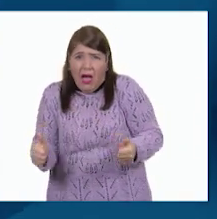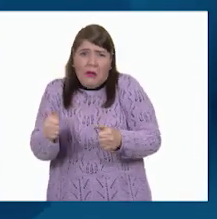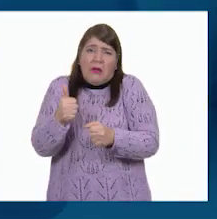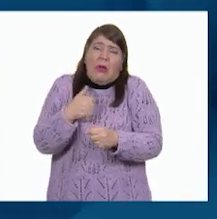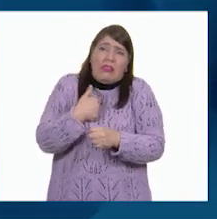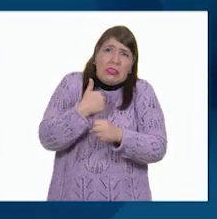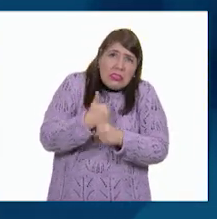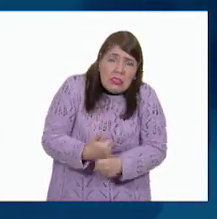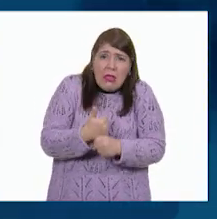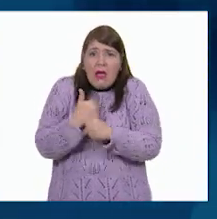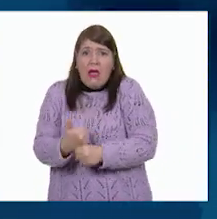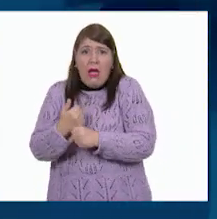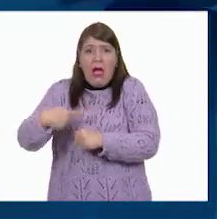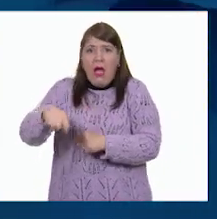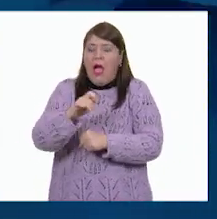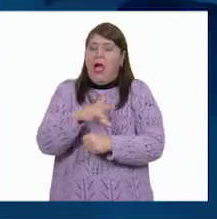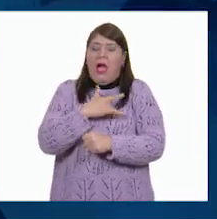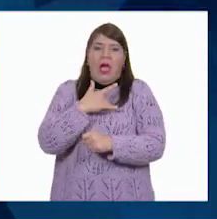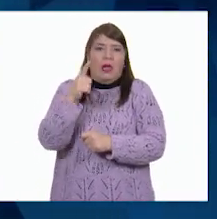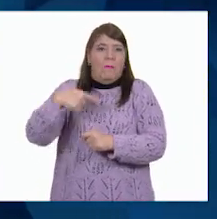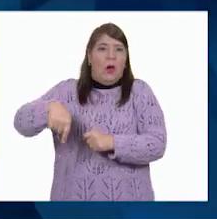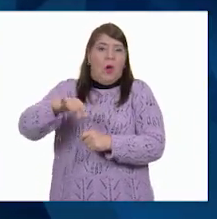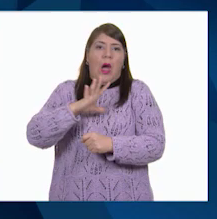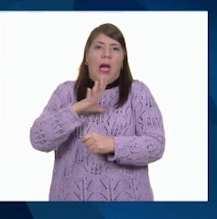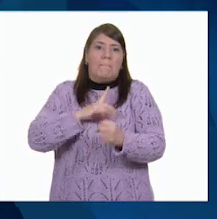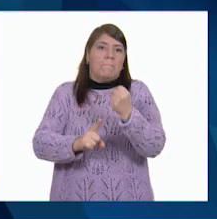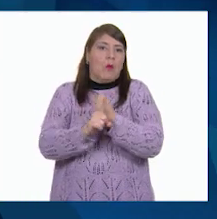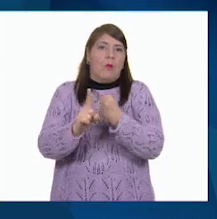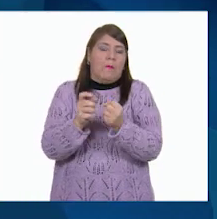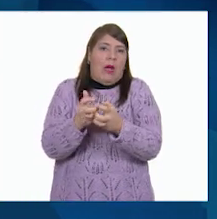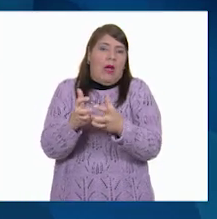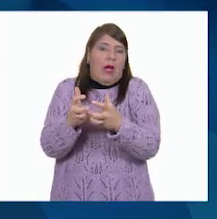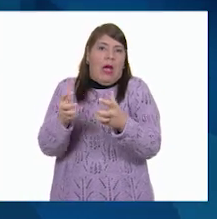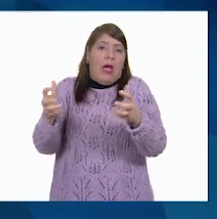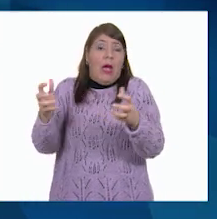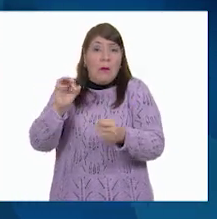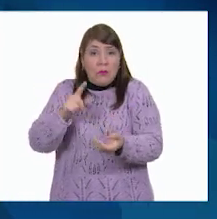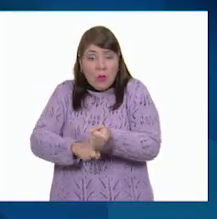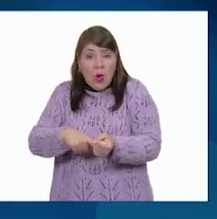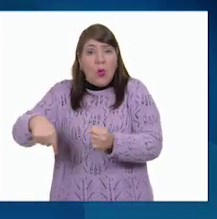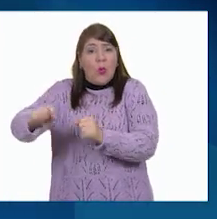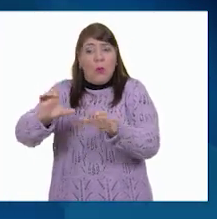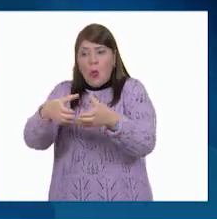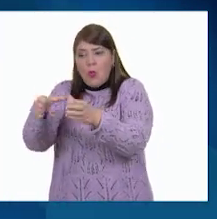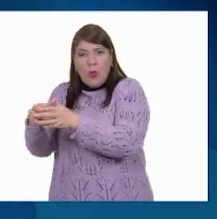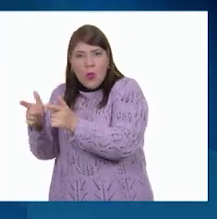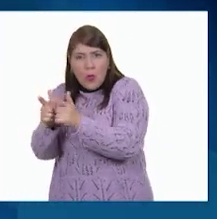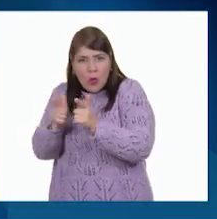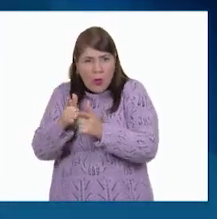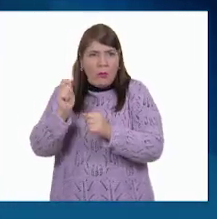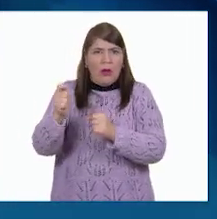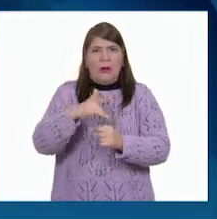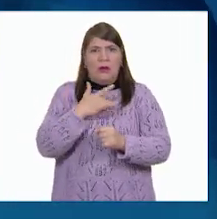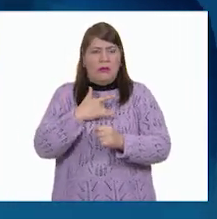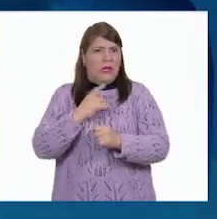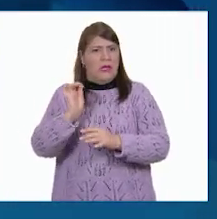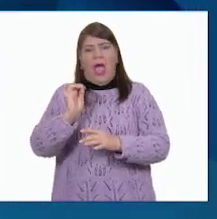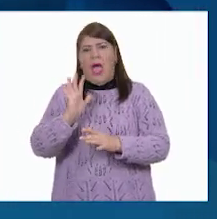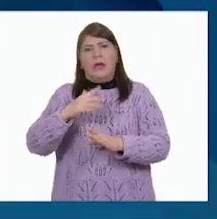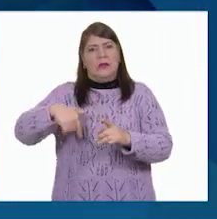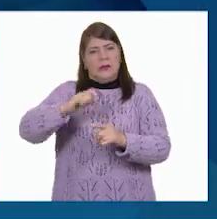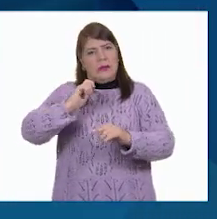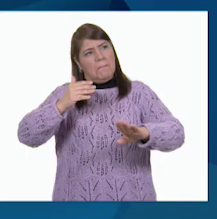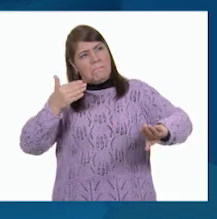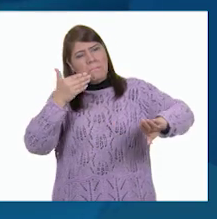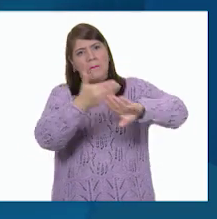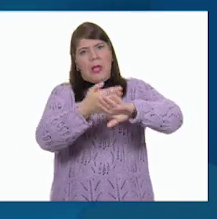explotación habían alcanzado su punto más álgido. Los clubes antirreeleccionistas y un grupo de caudillos dispuestos a